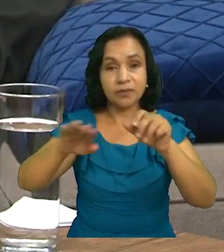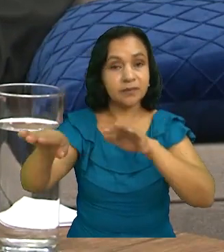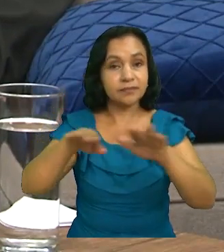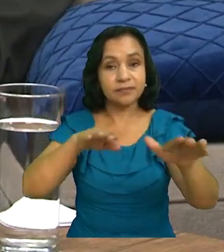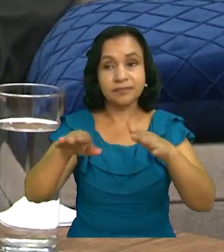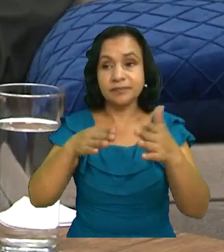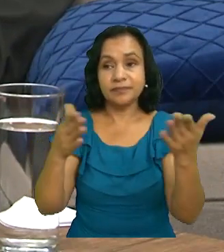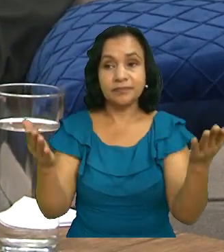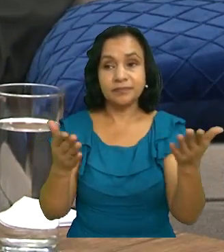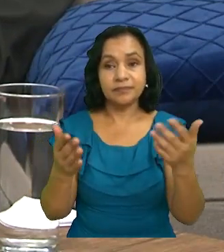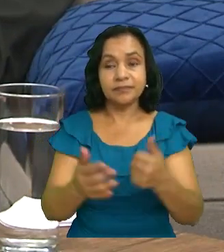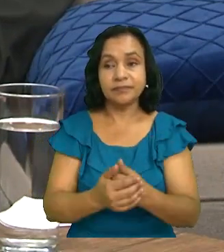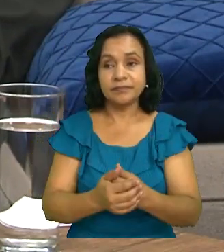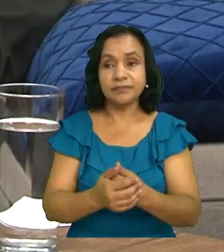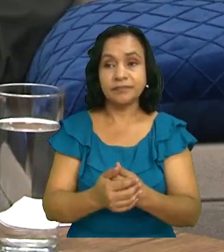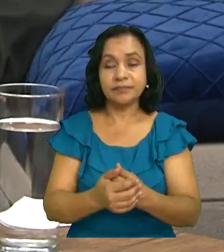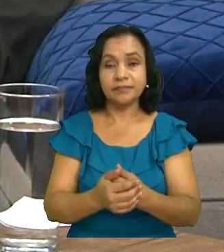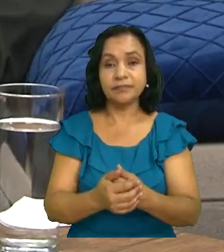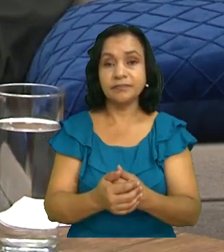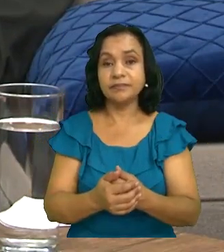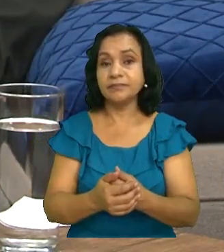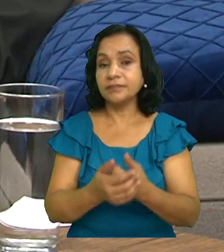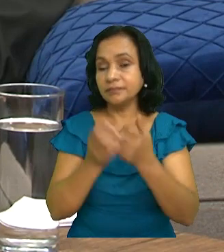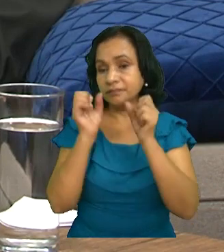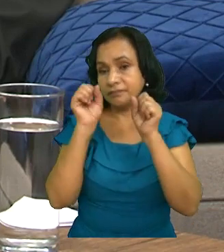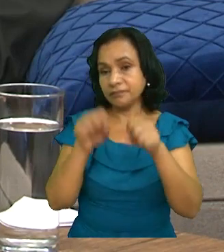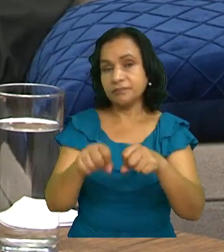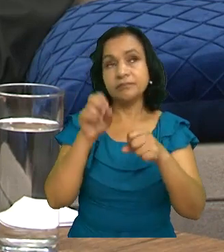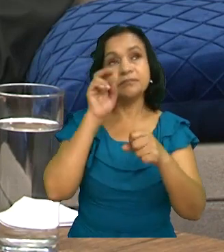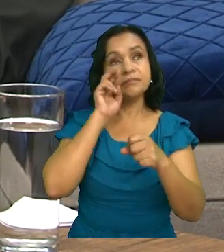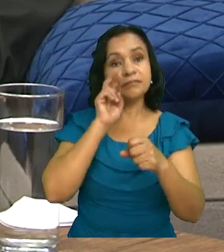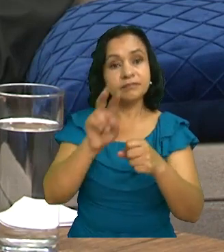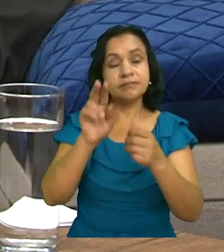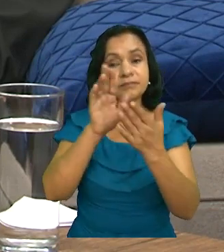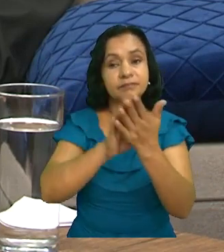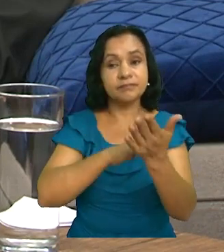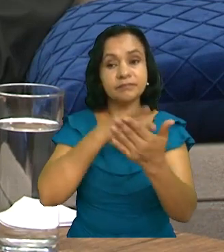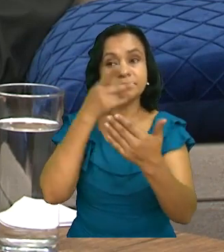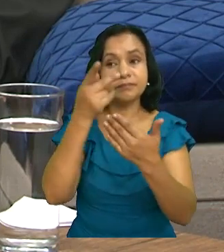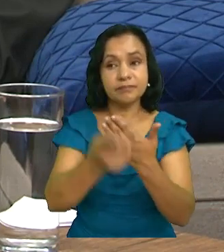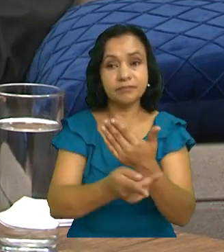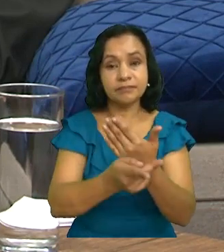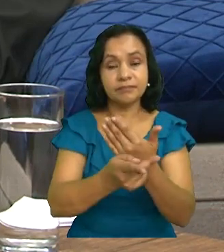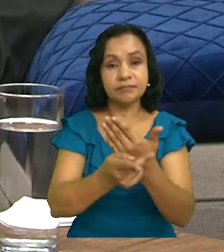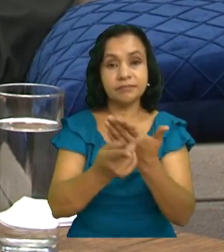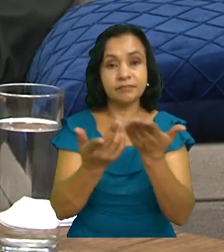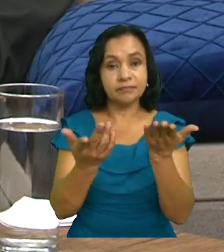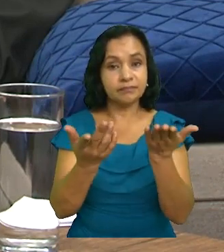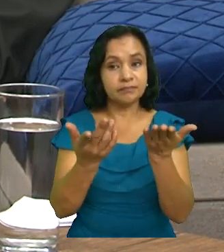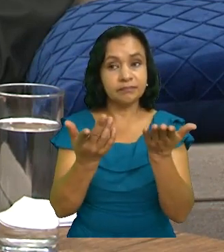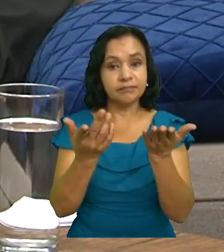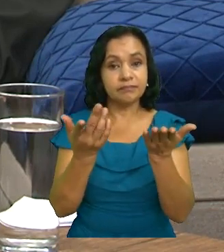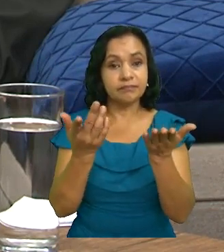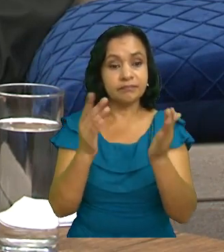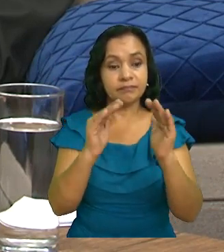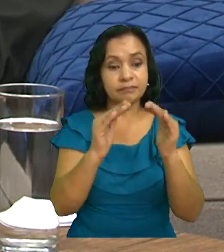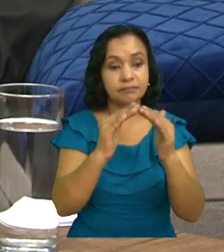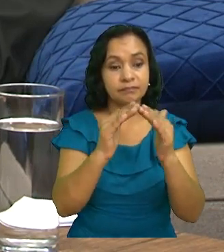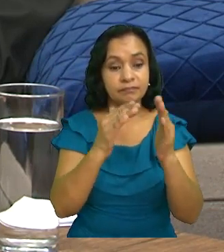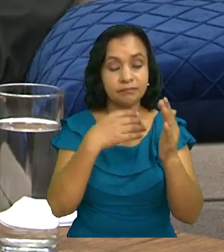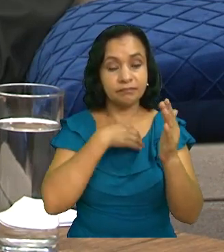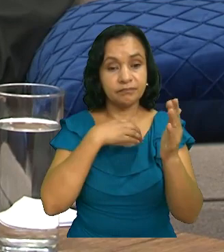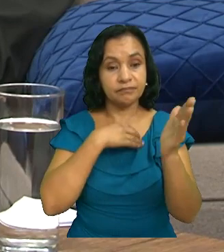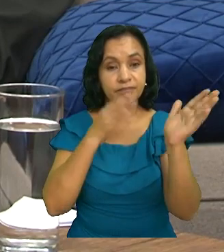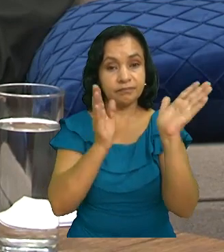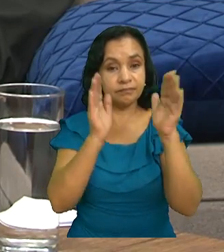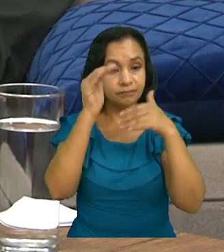yo, claro, ¿verdad? Claro. Entonces pueden llegar los programas para la legalización de la propiedad, de la